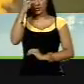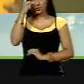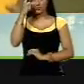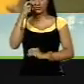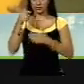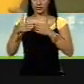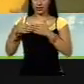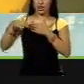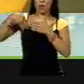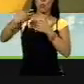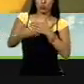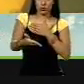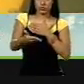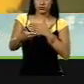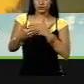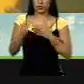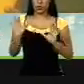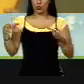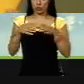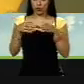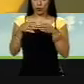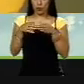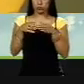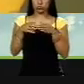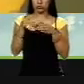la independencia absoluta de España,